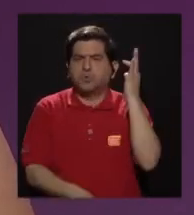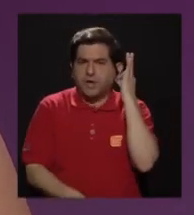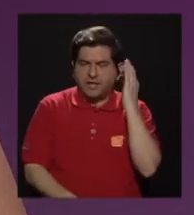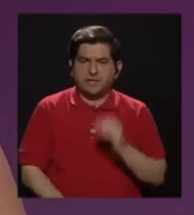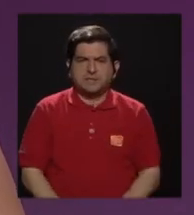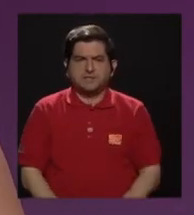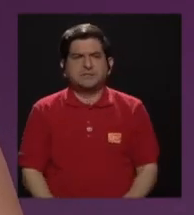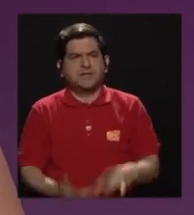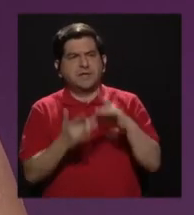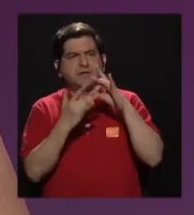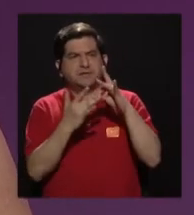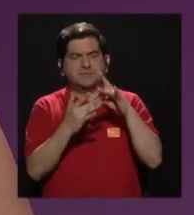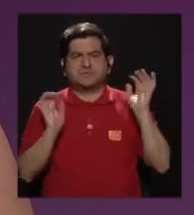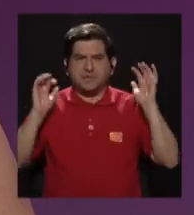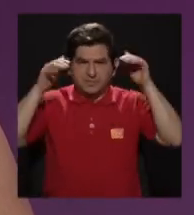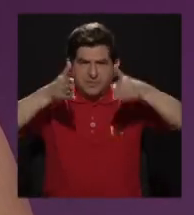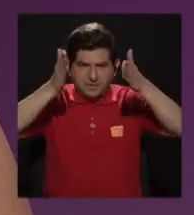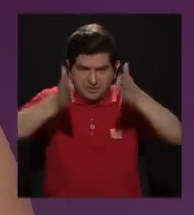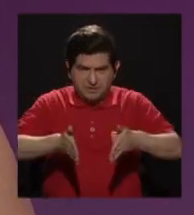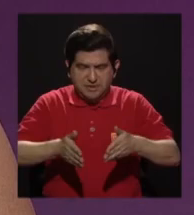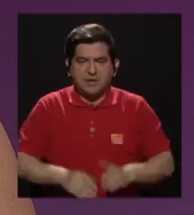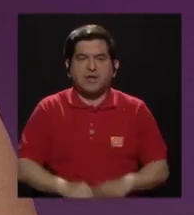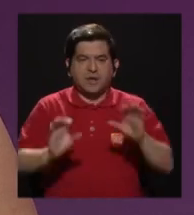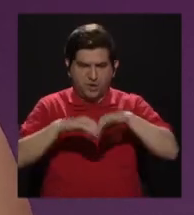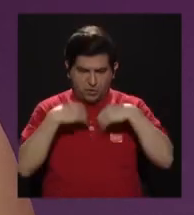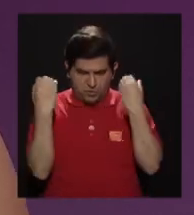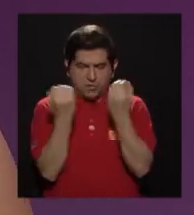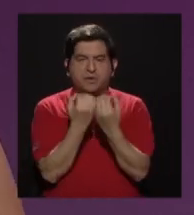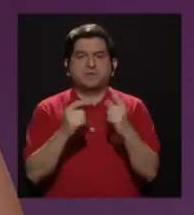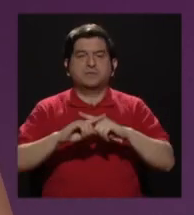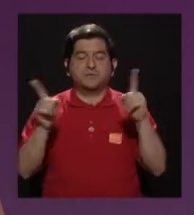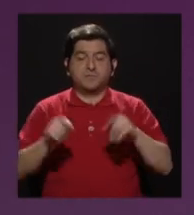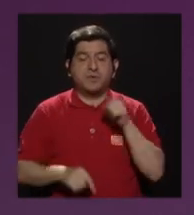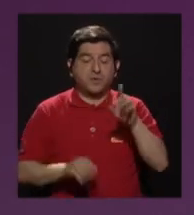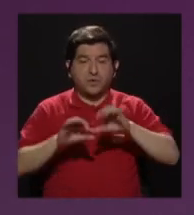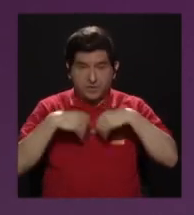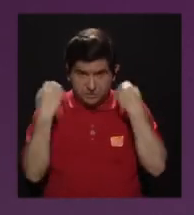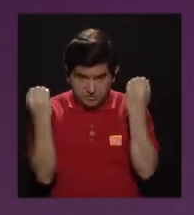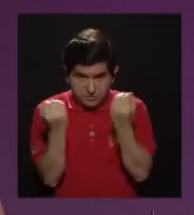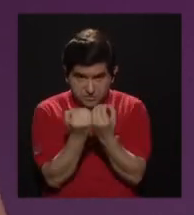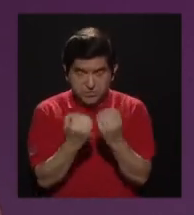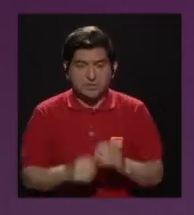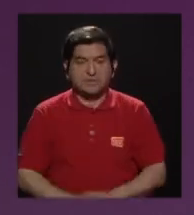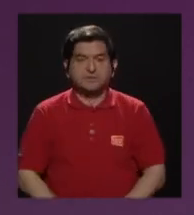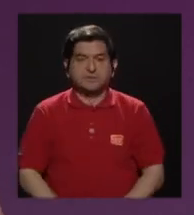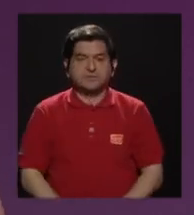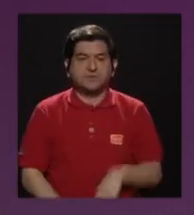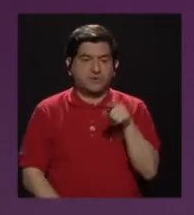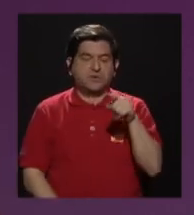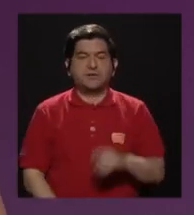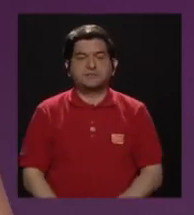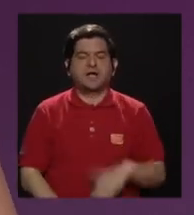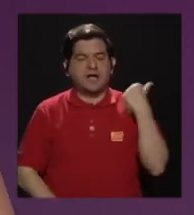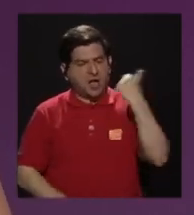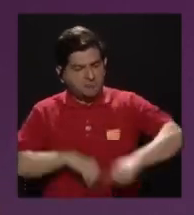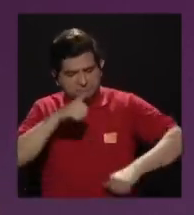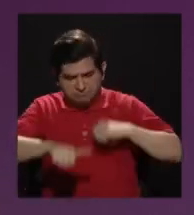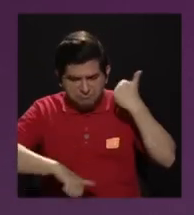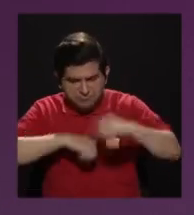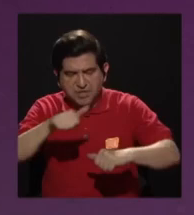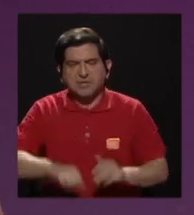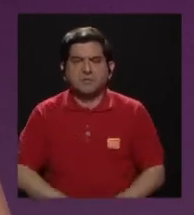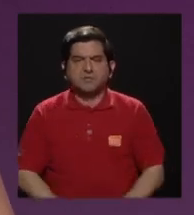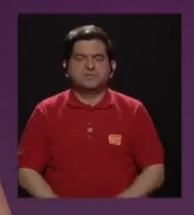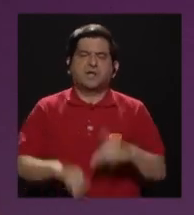mujeres, especialmente migrantes, en organizaciones. Pero son estas organizaciones las que han puesto las banderas de lucha, ¿verdad? Estar